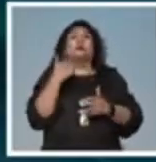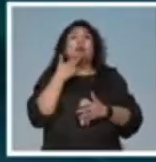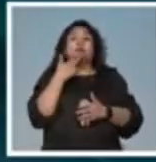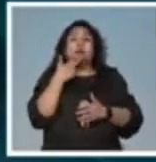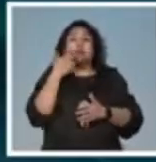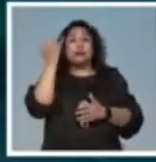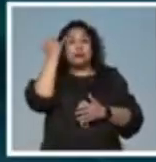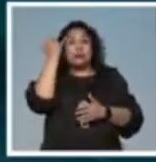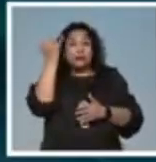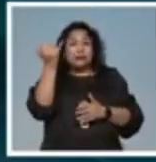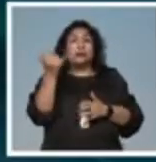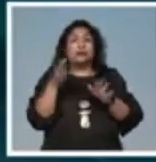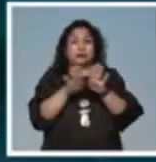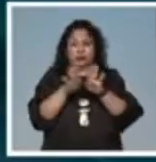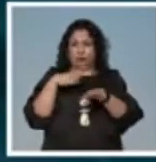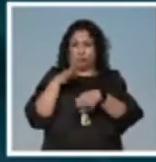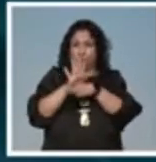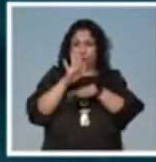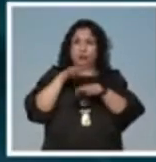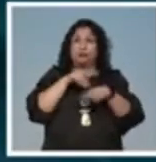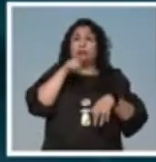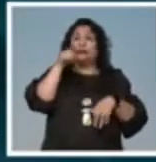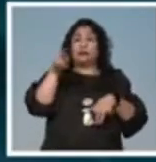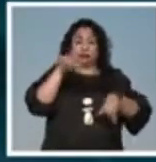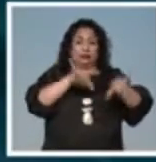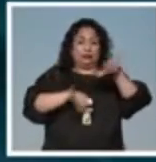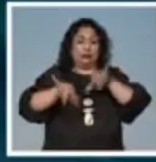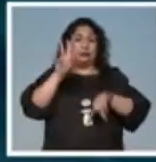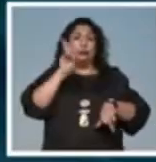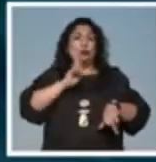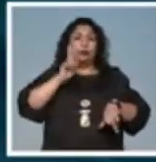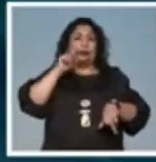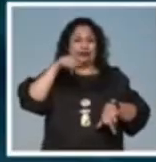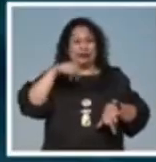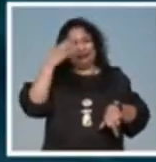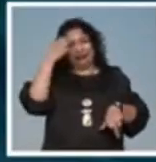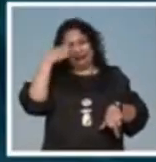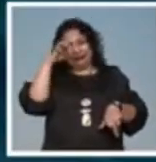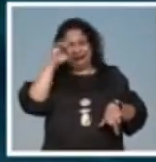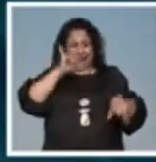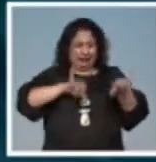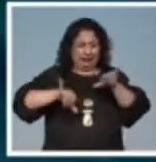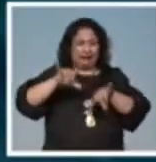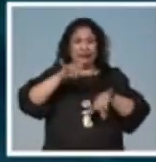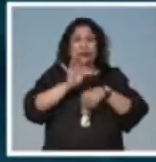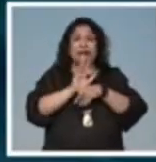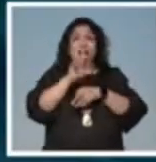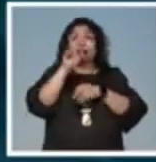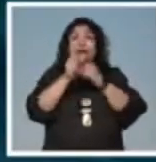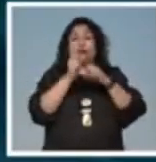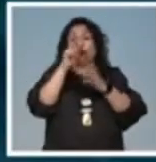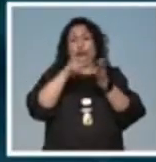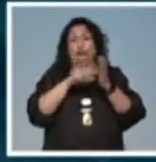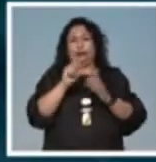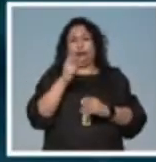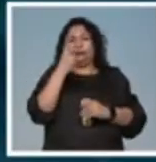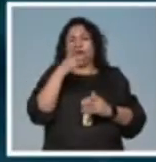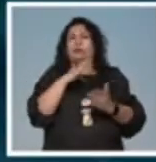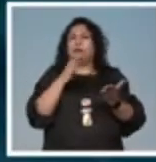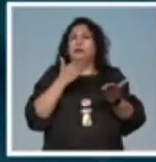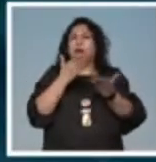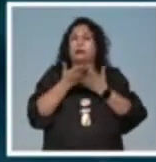se retoma esta idea del cine más allá, y desde el Laboratorio Experimental de Cine generamos en el 2022 una